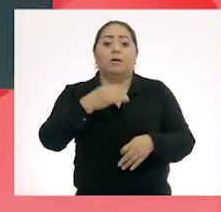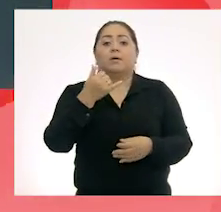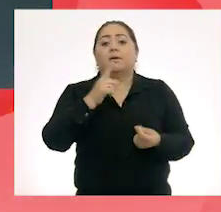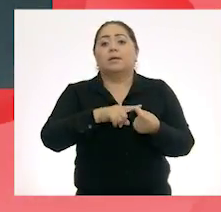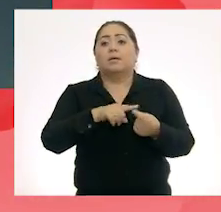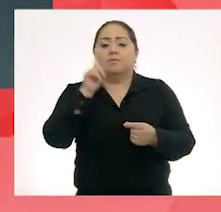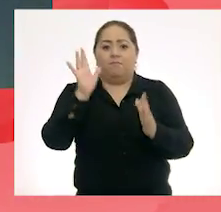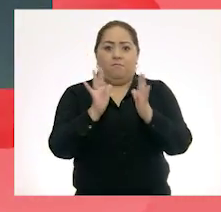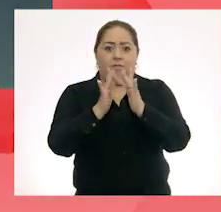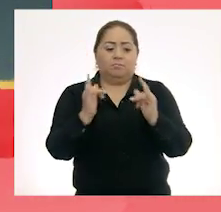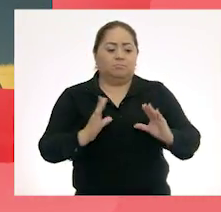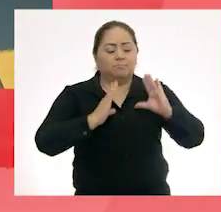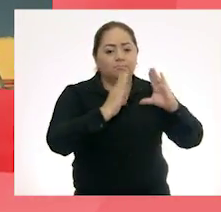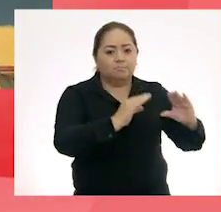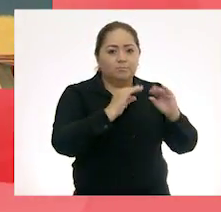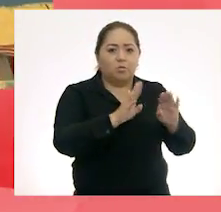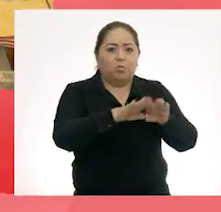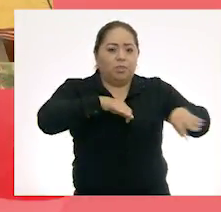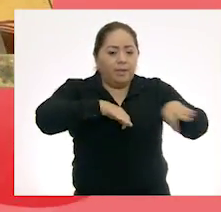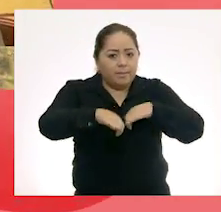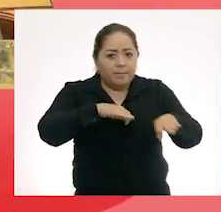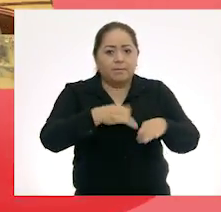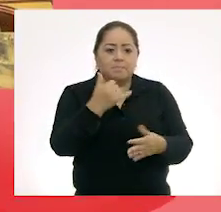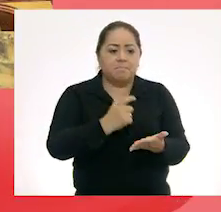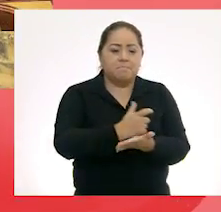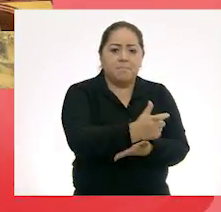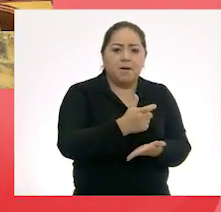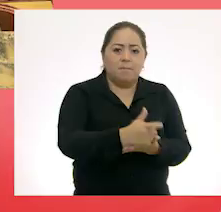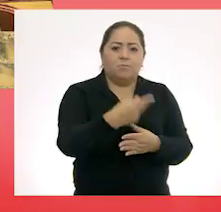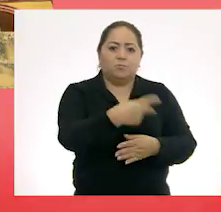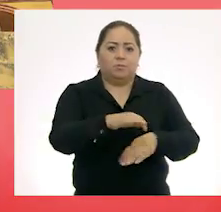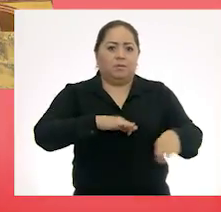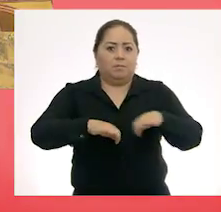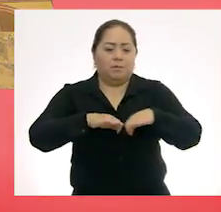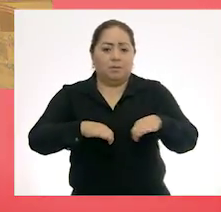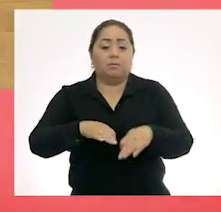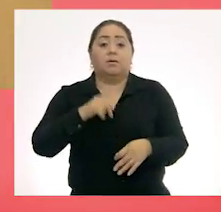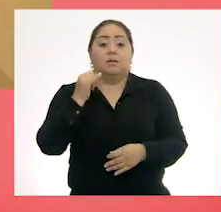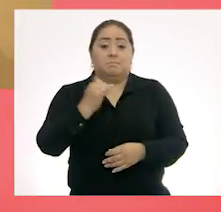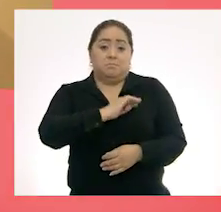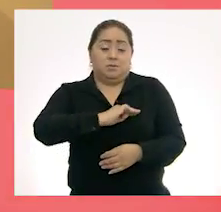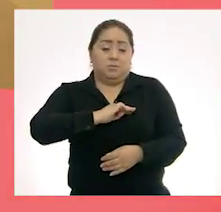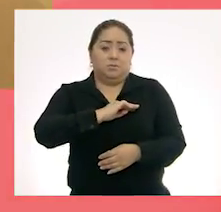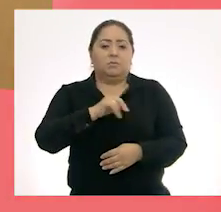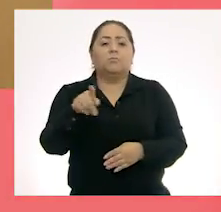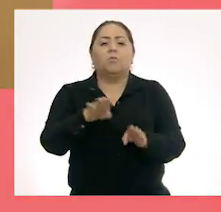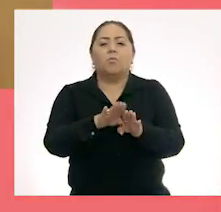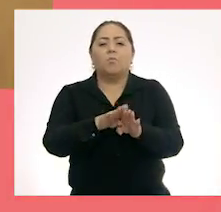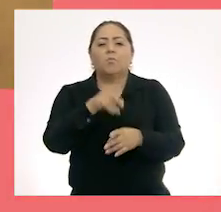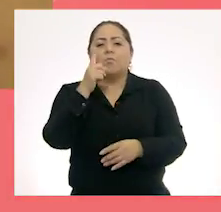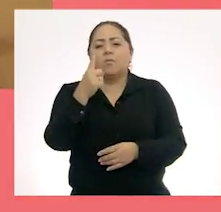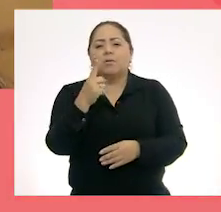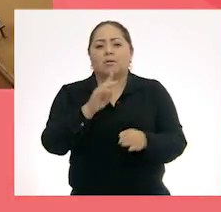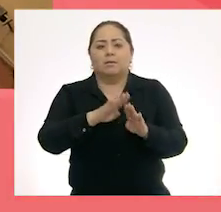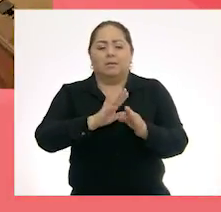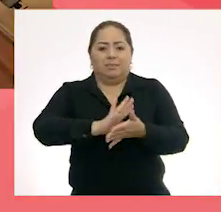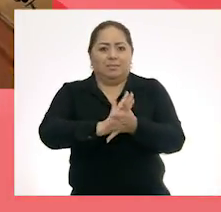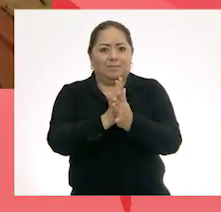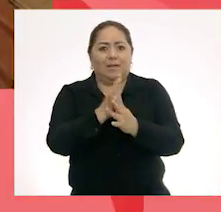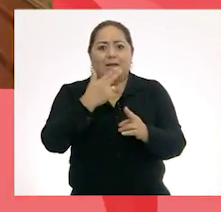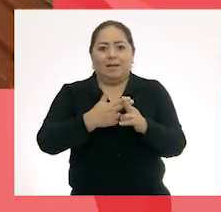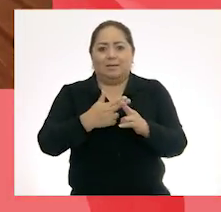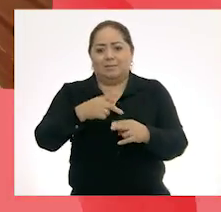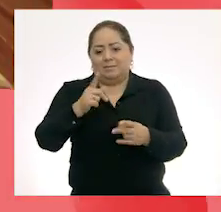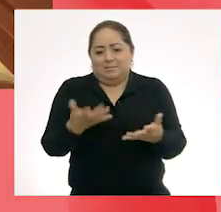los franciscanos enseñaban los oficios y les pagaban sus jornales. Las misiones se concebían como una fase de transición hacia